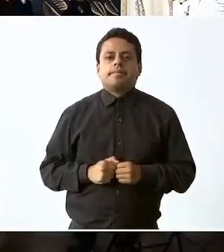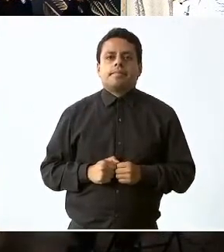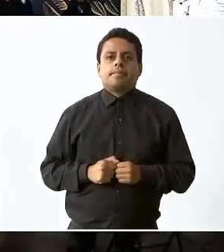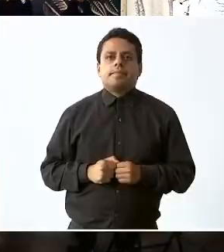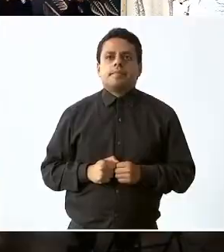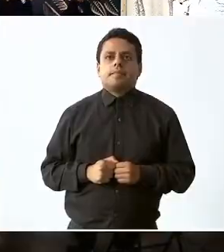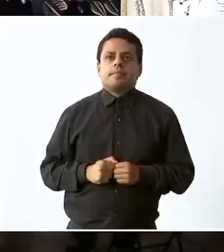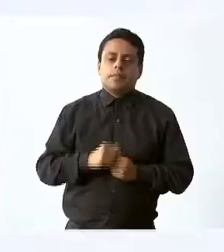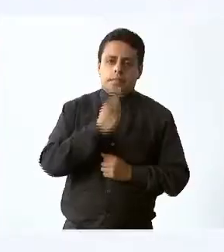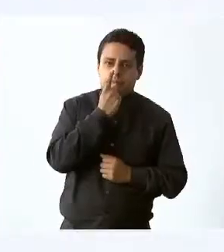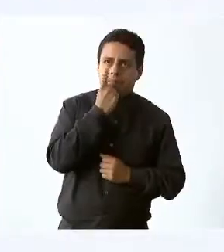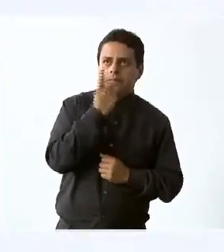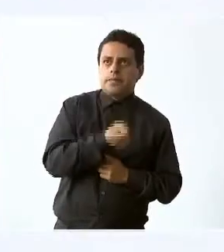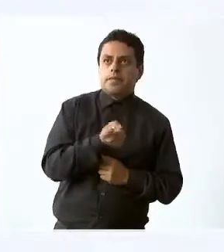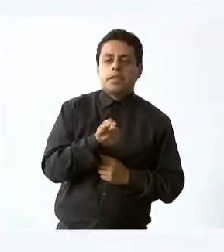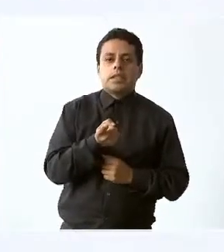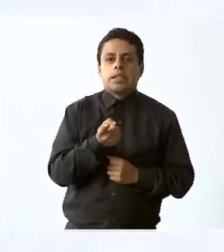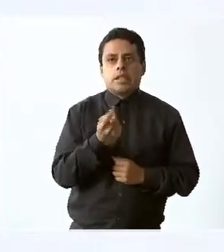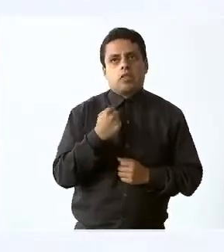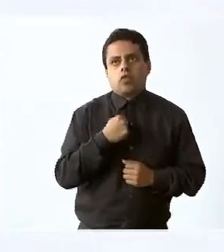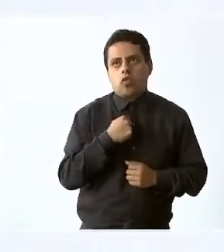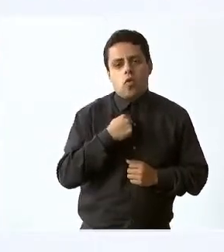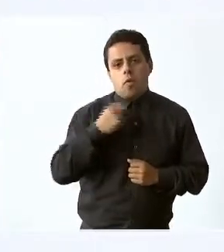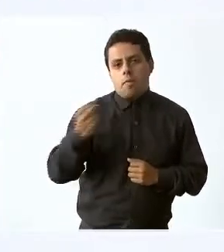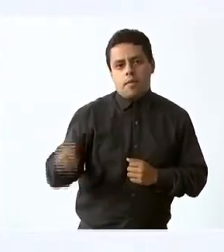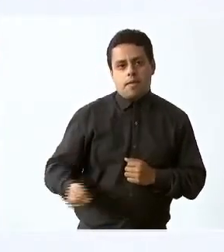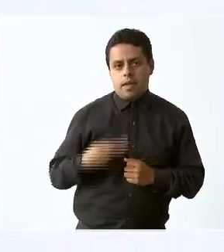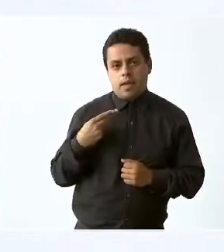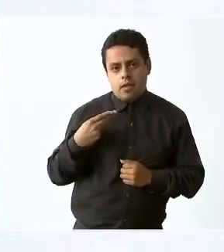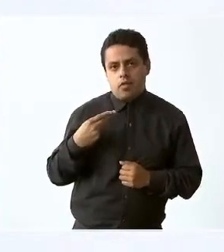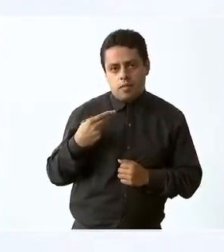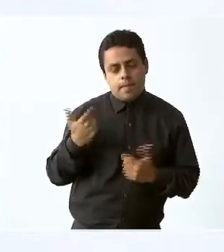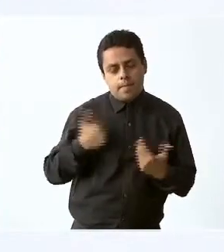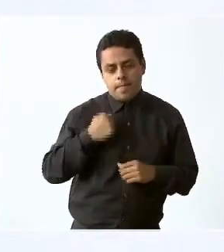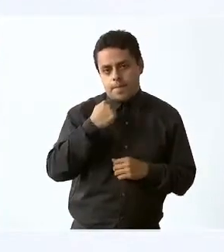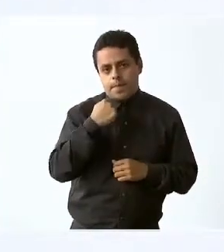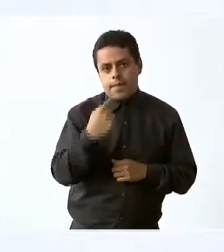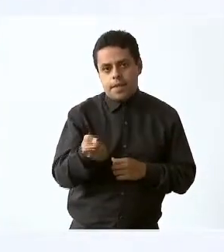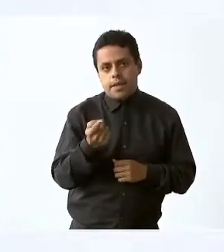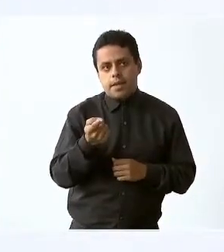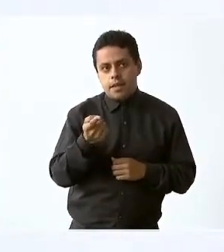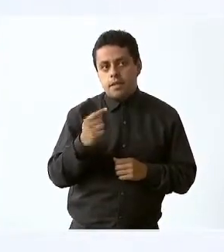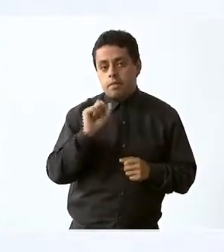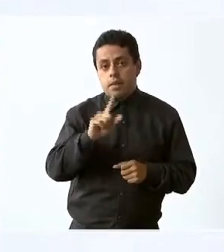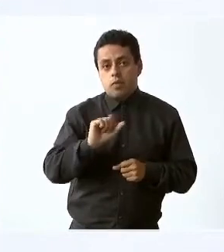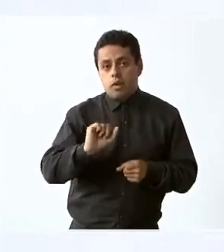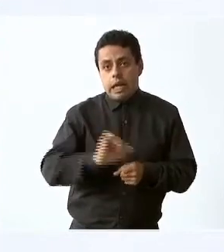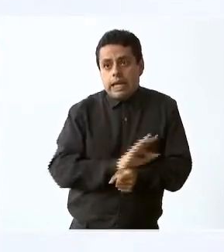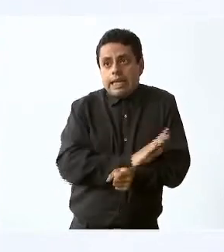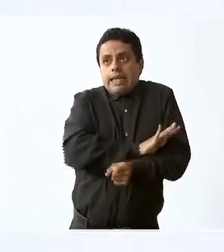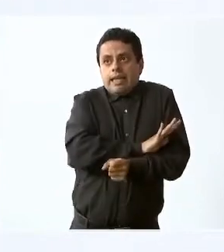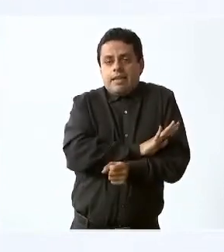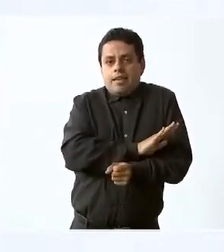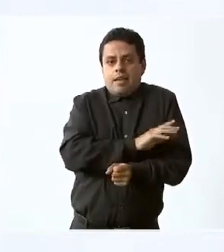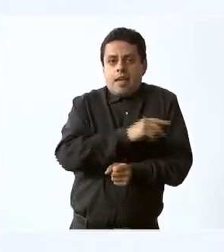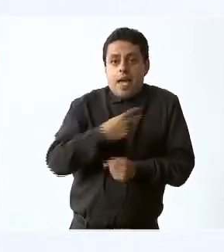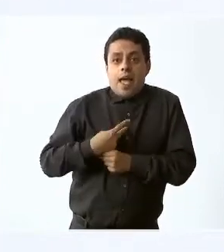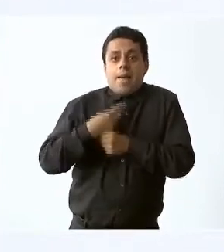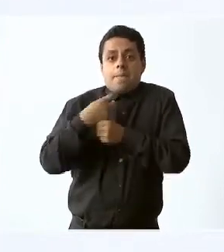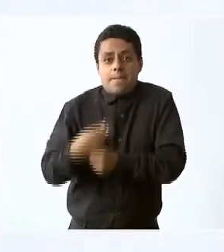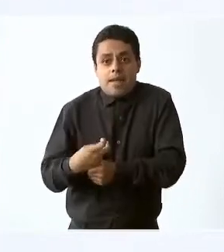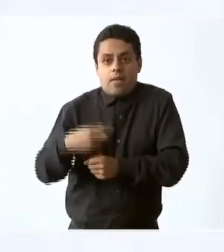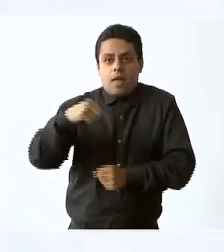no hay que decirlo, es para mí un verdadero honor y una emoción haber sido invitado